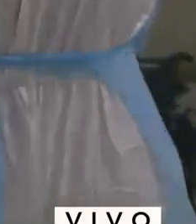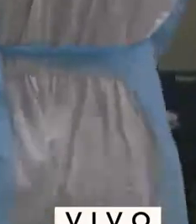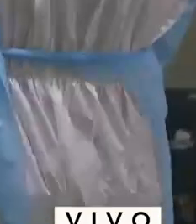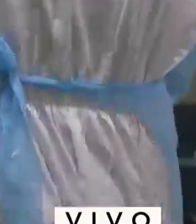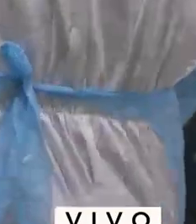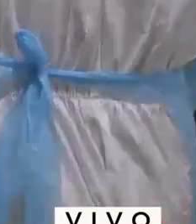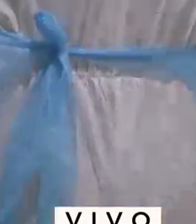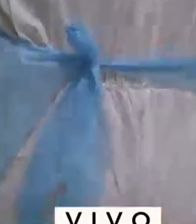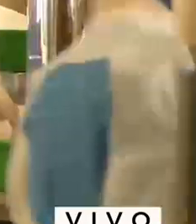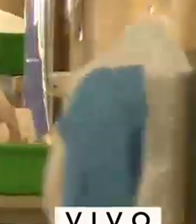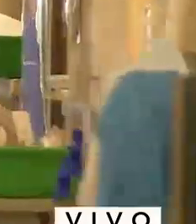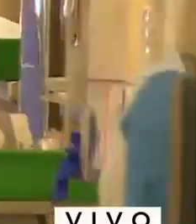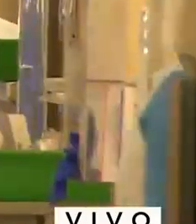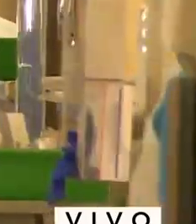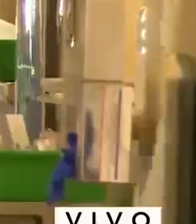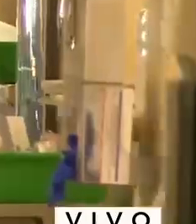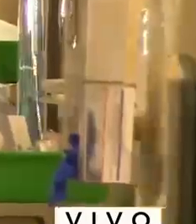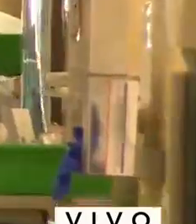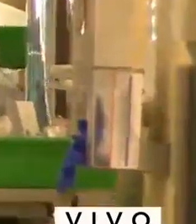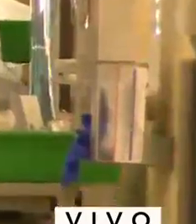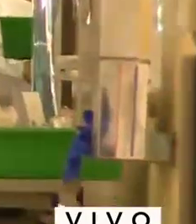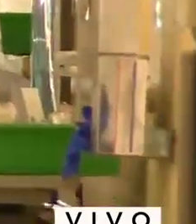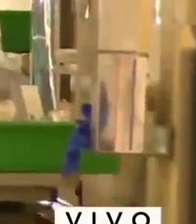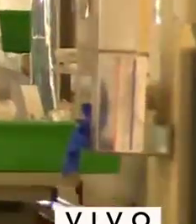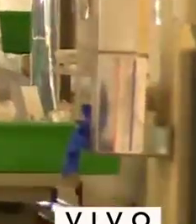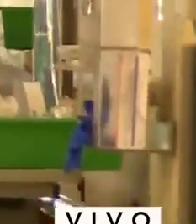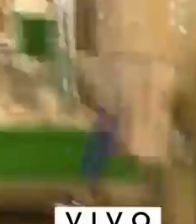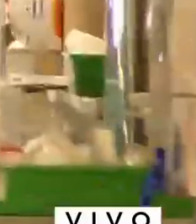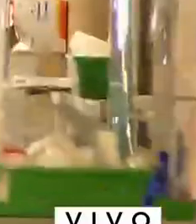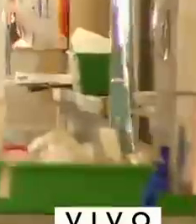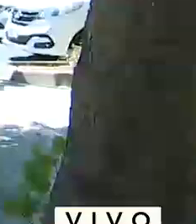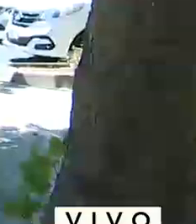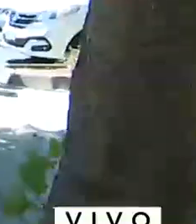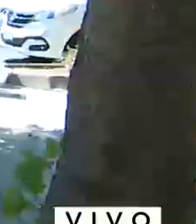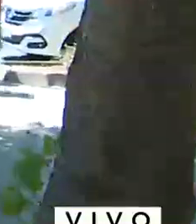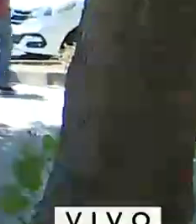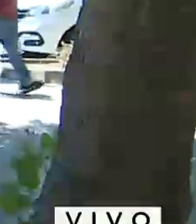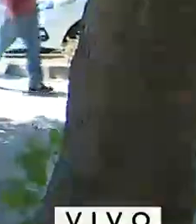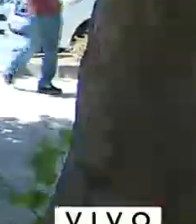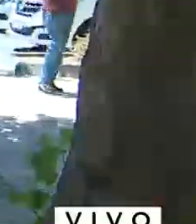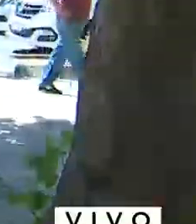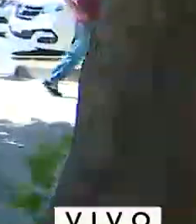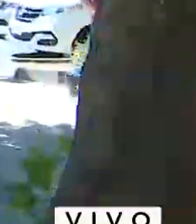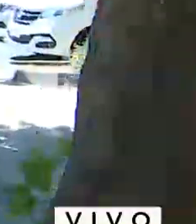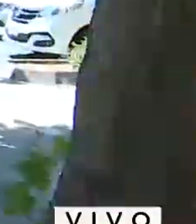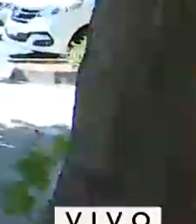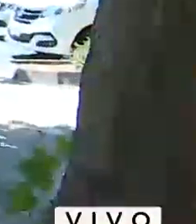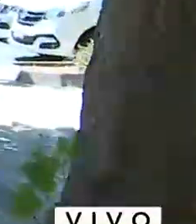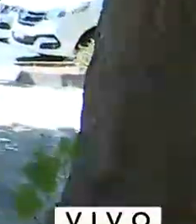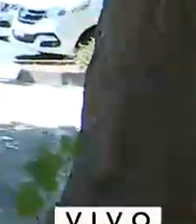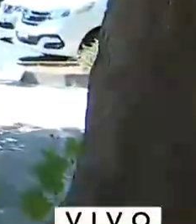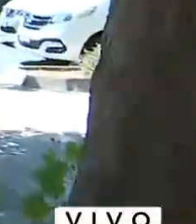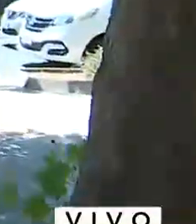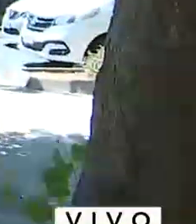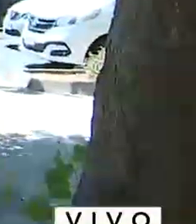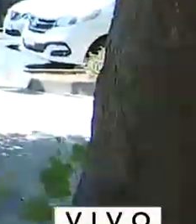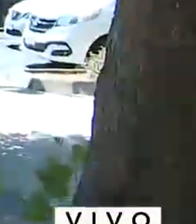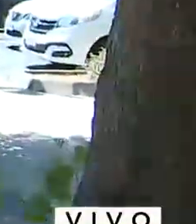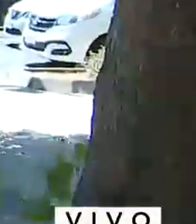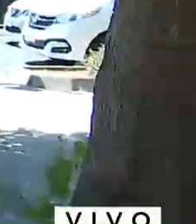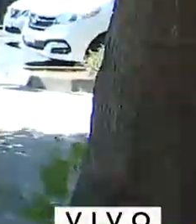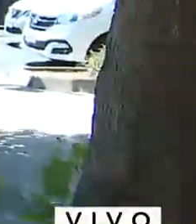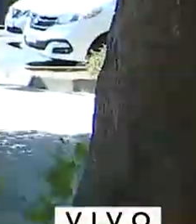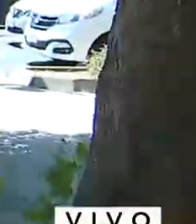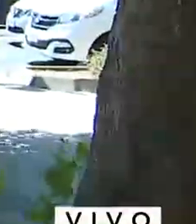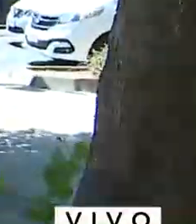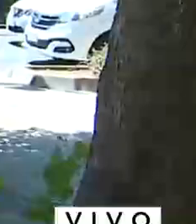región metropolitana, han subido un 11%. Preocupa la región del Biobío, preocupa también la región de Tarapacá y Magallanes.